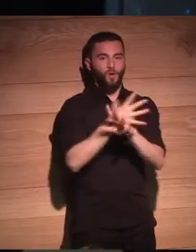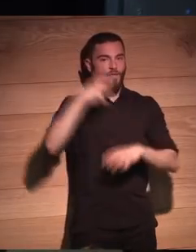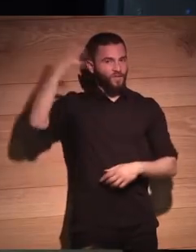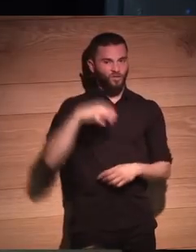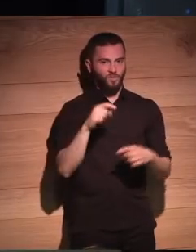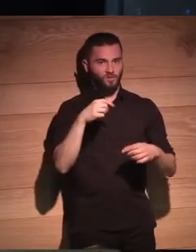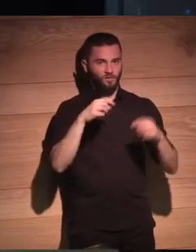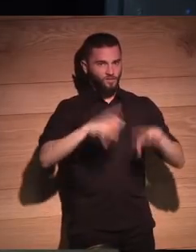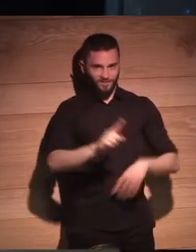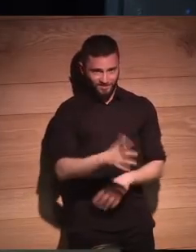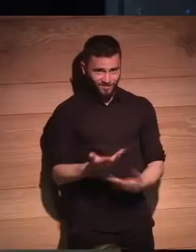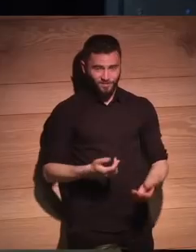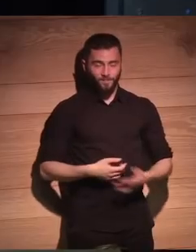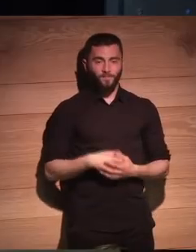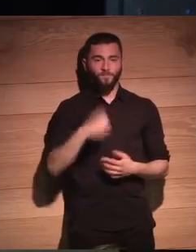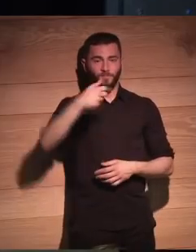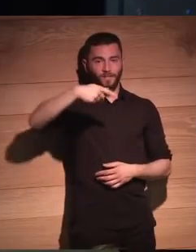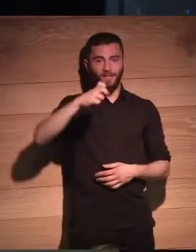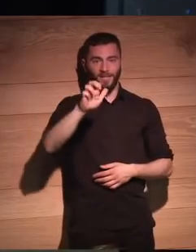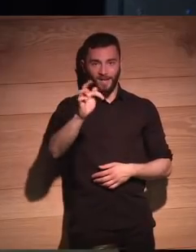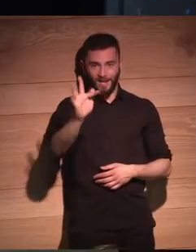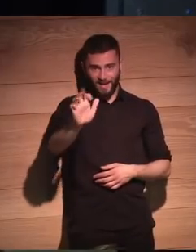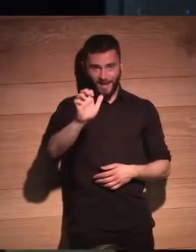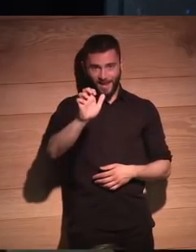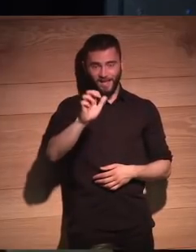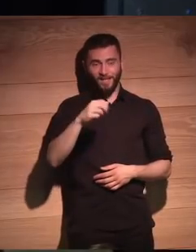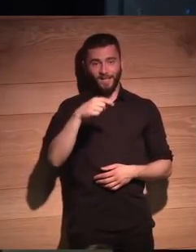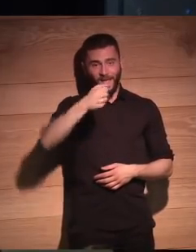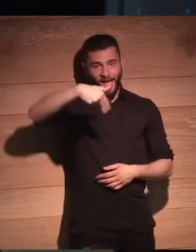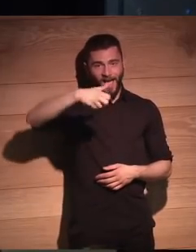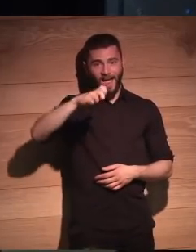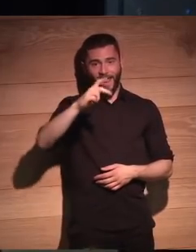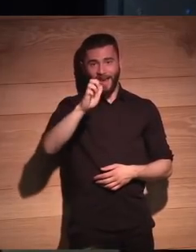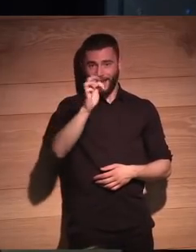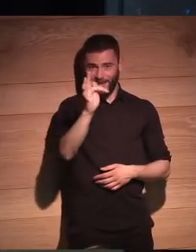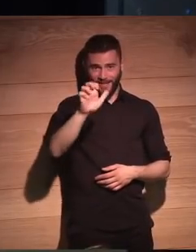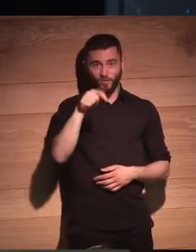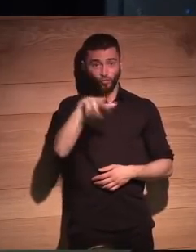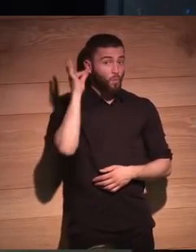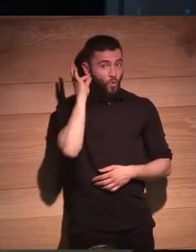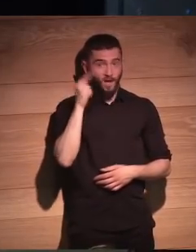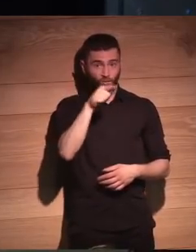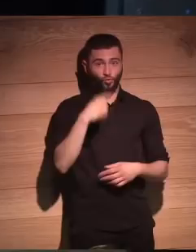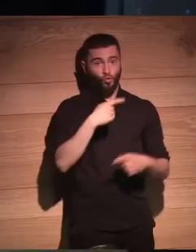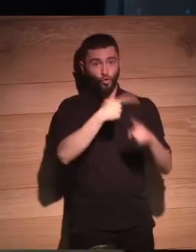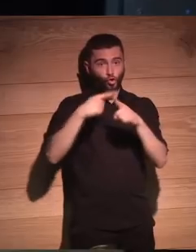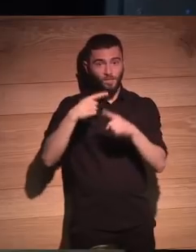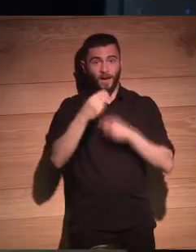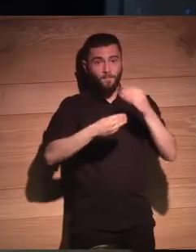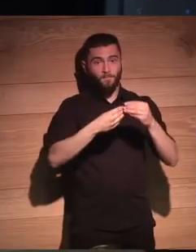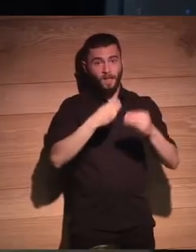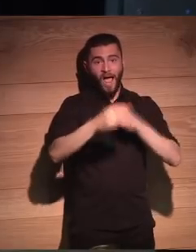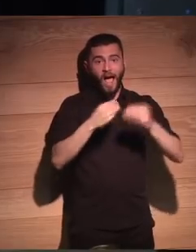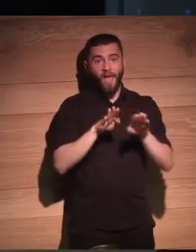Anek, puedes hablar mientras dibujas, Sí, ¿verdad? Eres perdón. una mujer, puedes hacer varias cosas a la vez. No nos cabe ninguna duda. Es que me apetece un poco hablar de